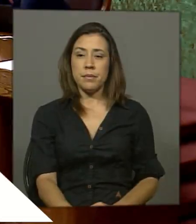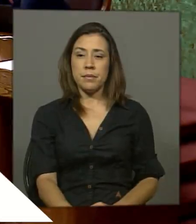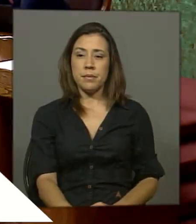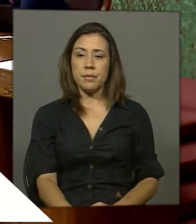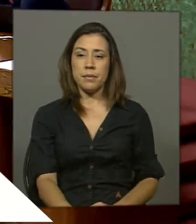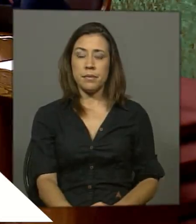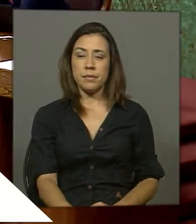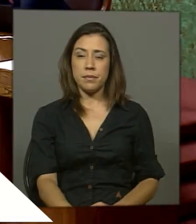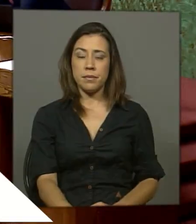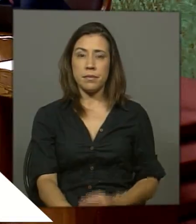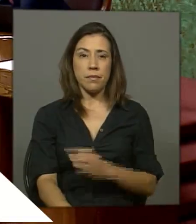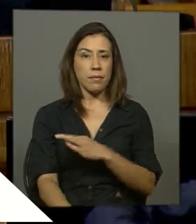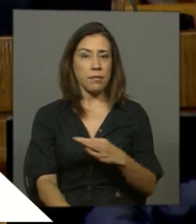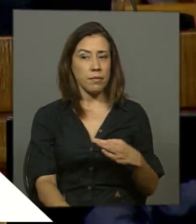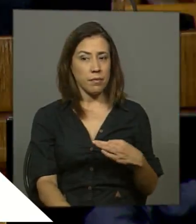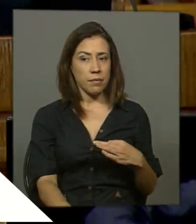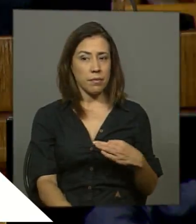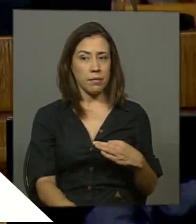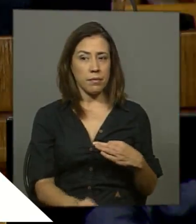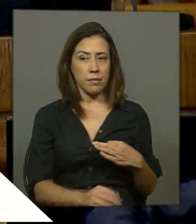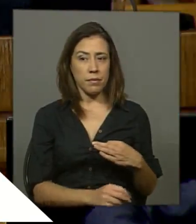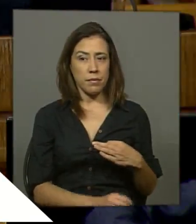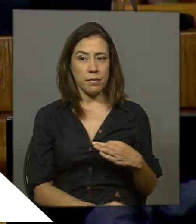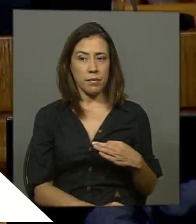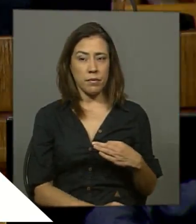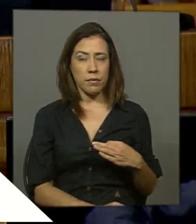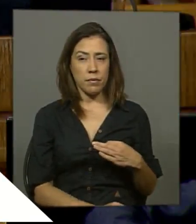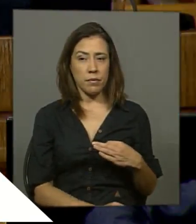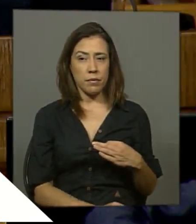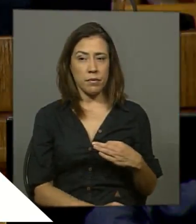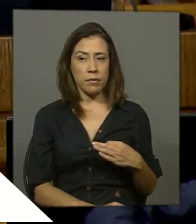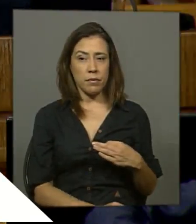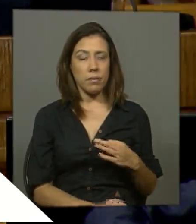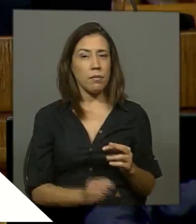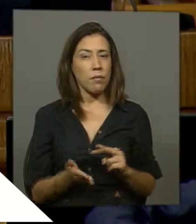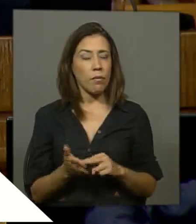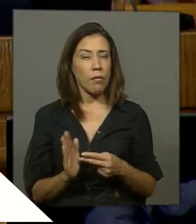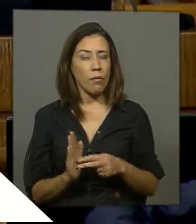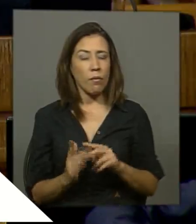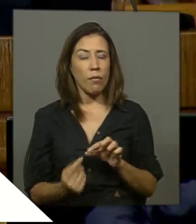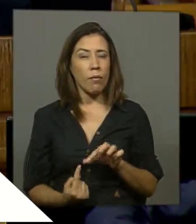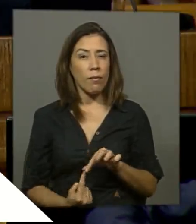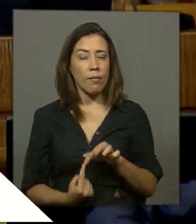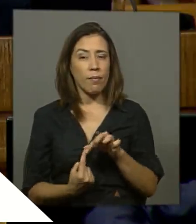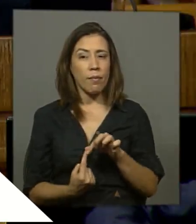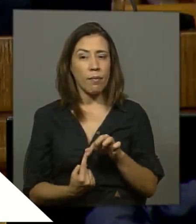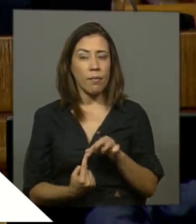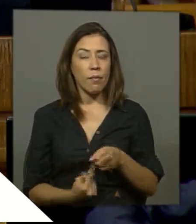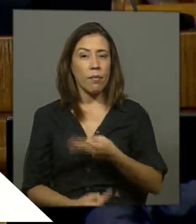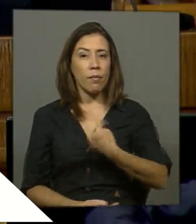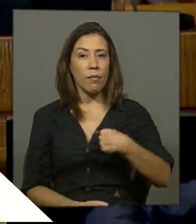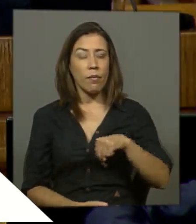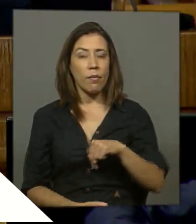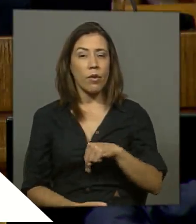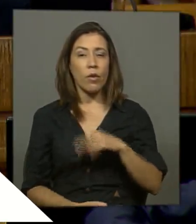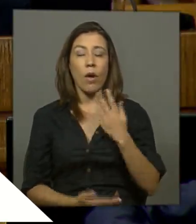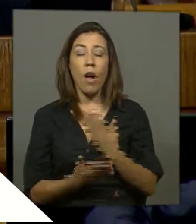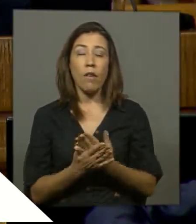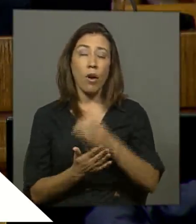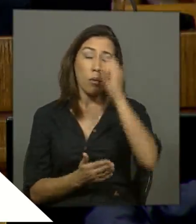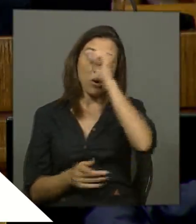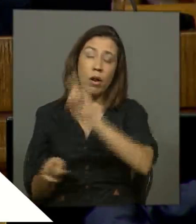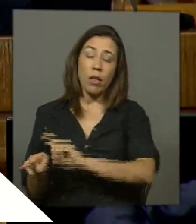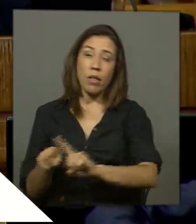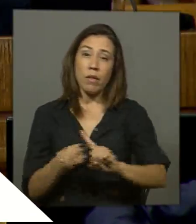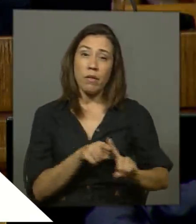palabra ministro parte del problema de fondo es que nosotros tenemos concepciones distintas